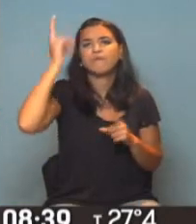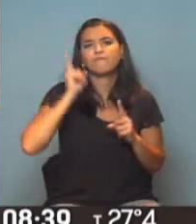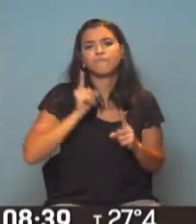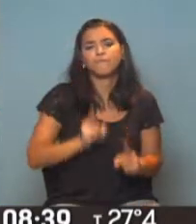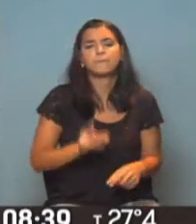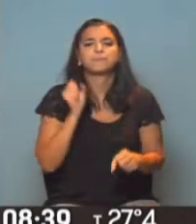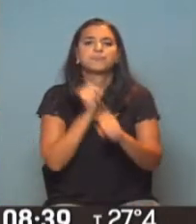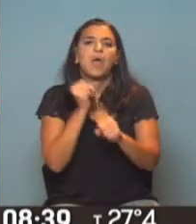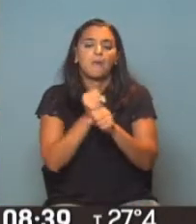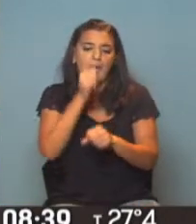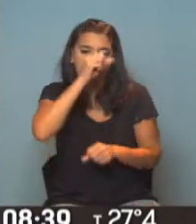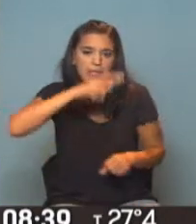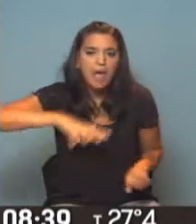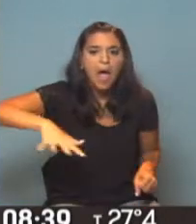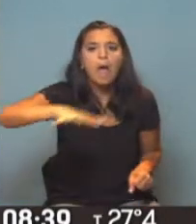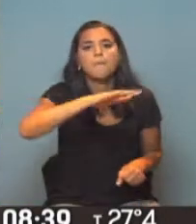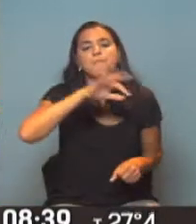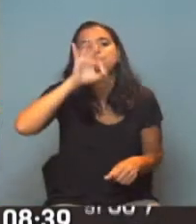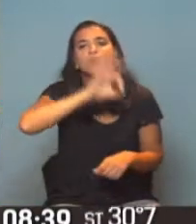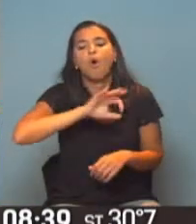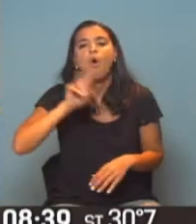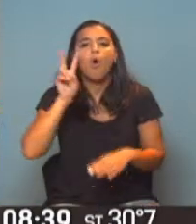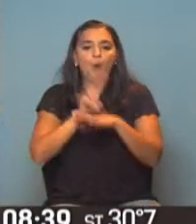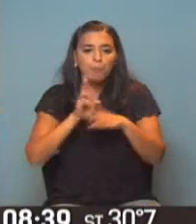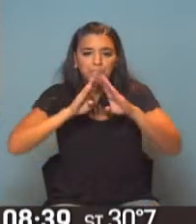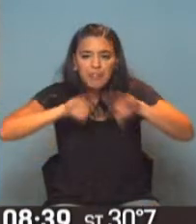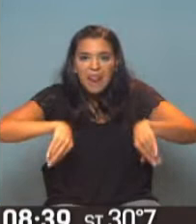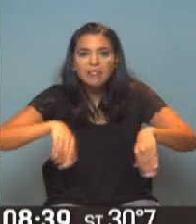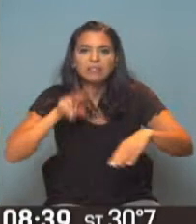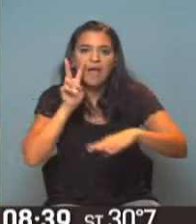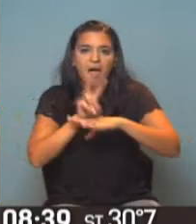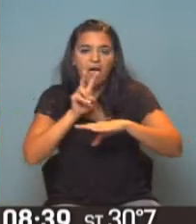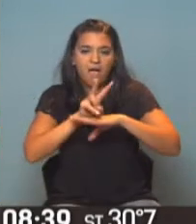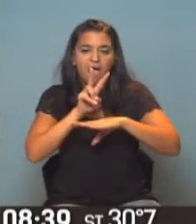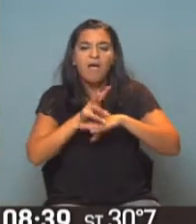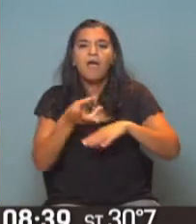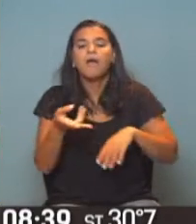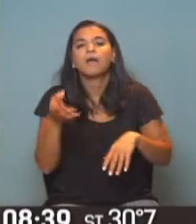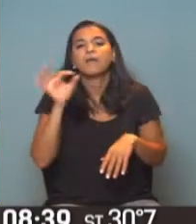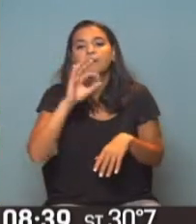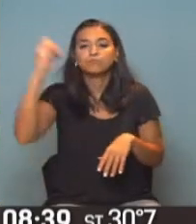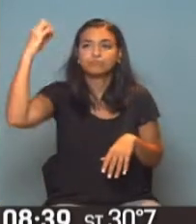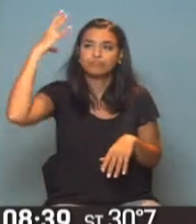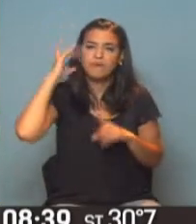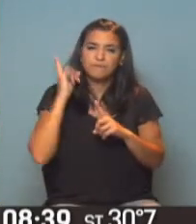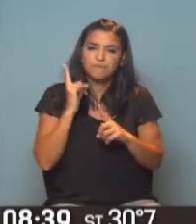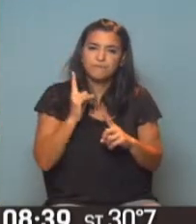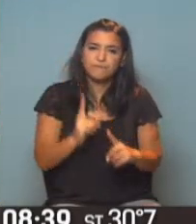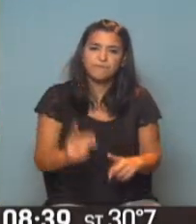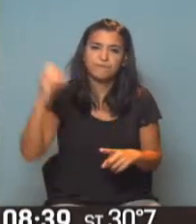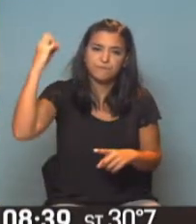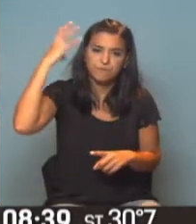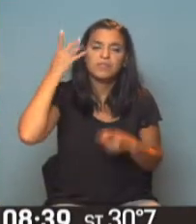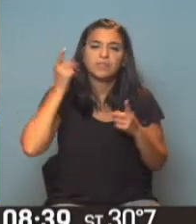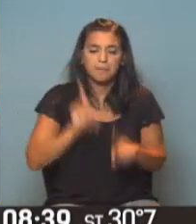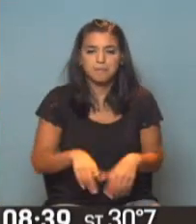que trabaja en el campo el guardavidas todas las personas que tienen exposiciones pero la habitación exacta